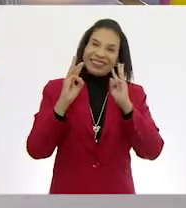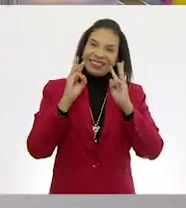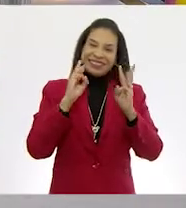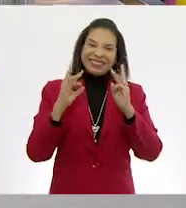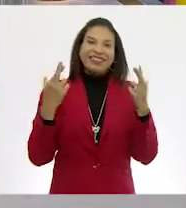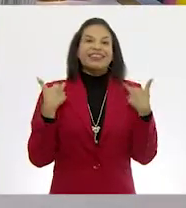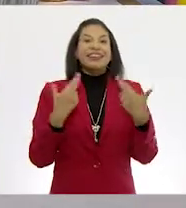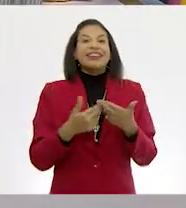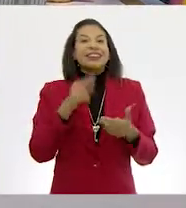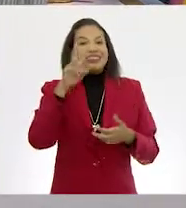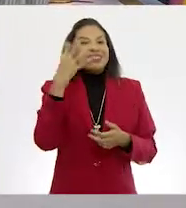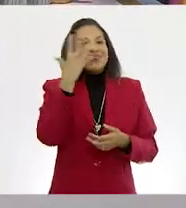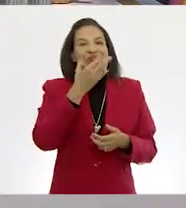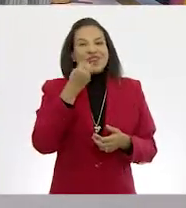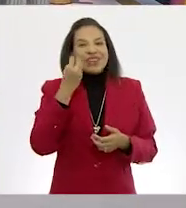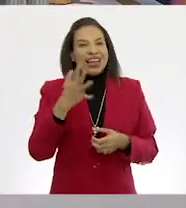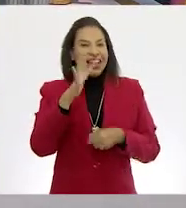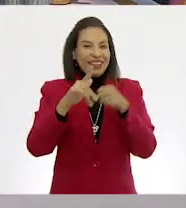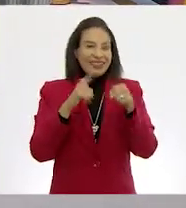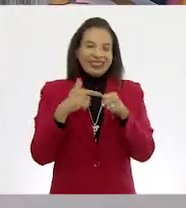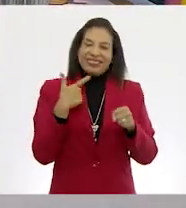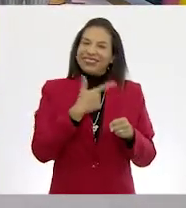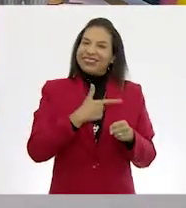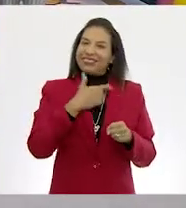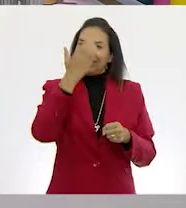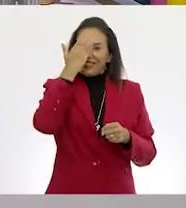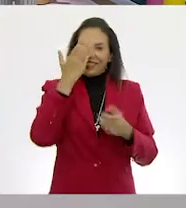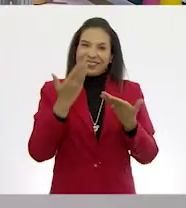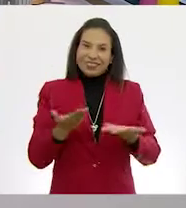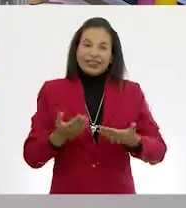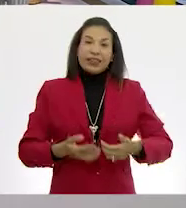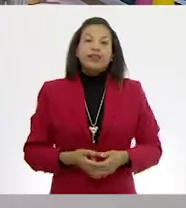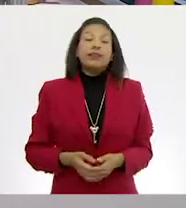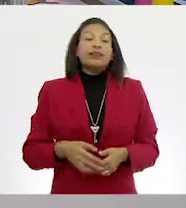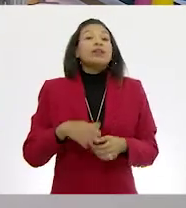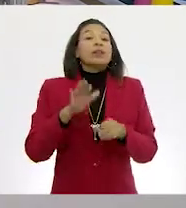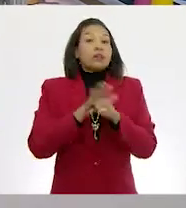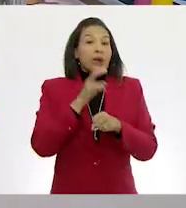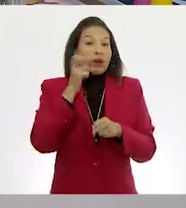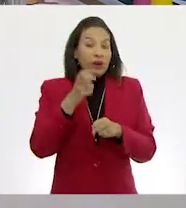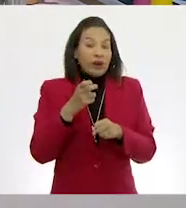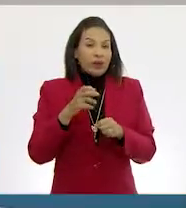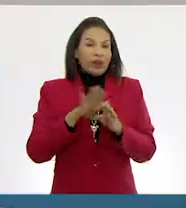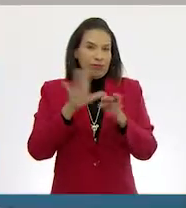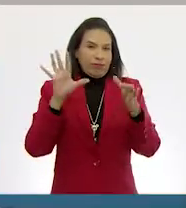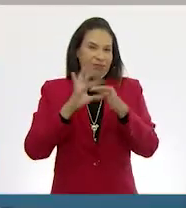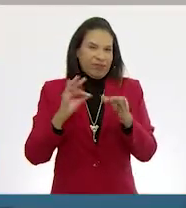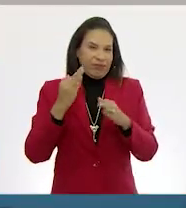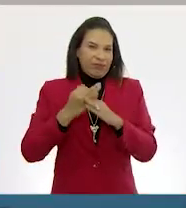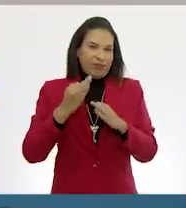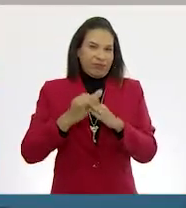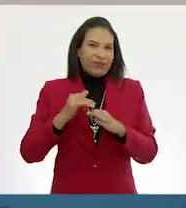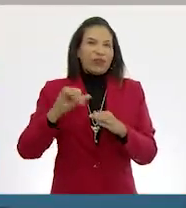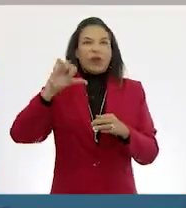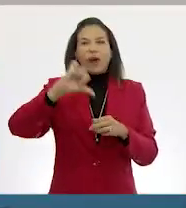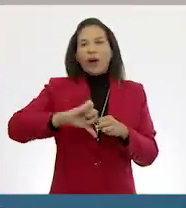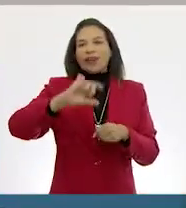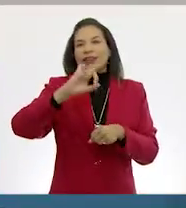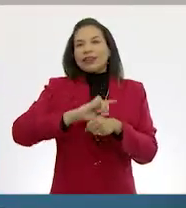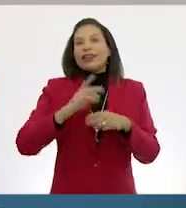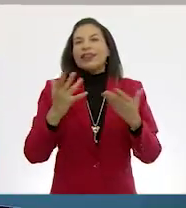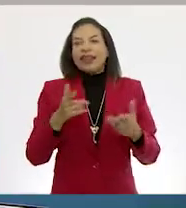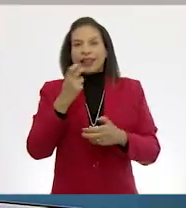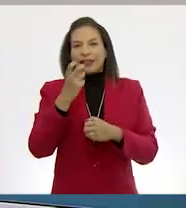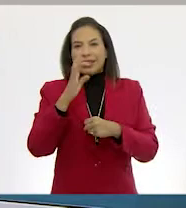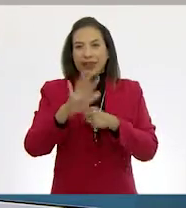maestro qué bonito animal me encantó conocerlo y justo el dato curioso del día de hoy es de